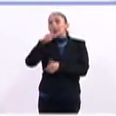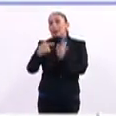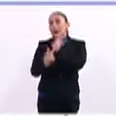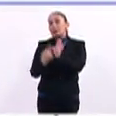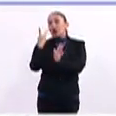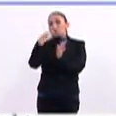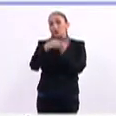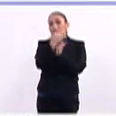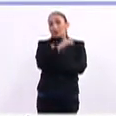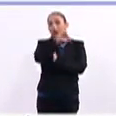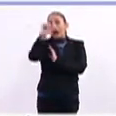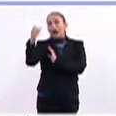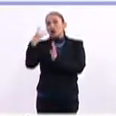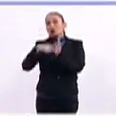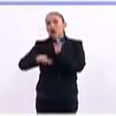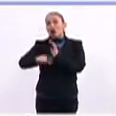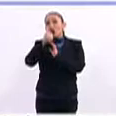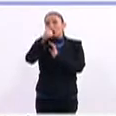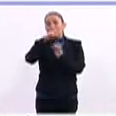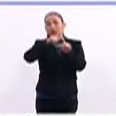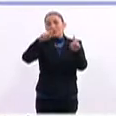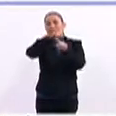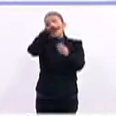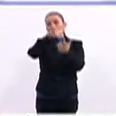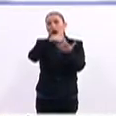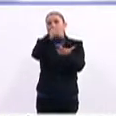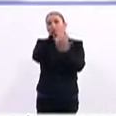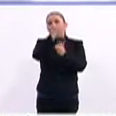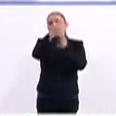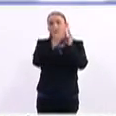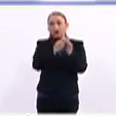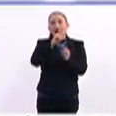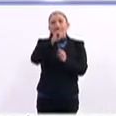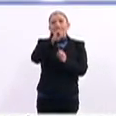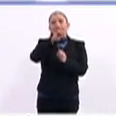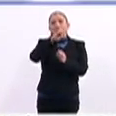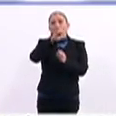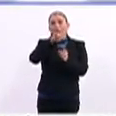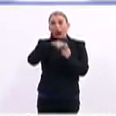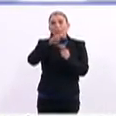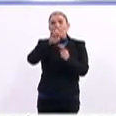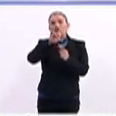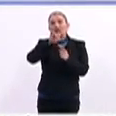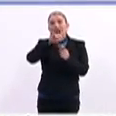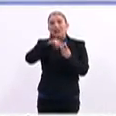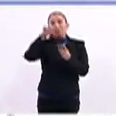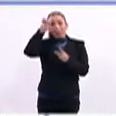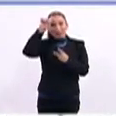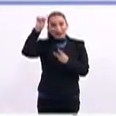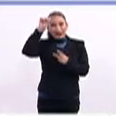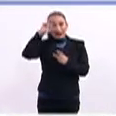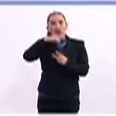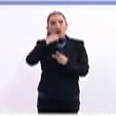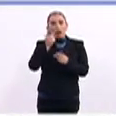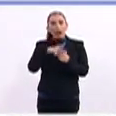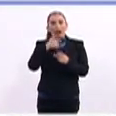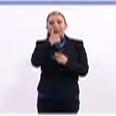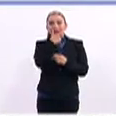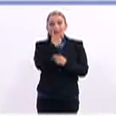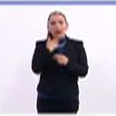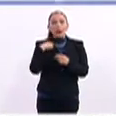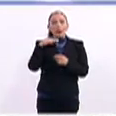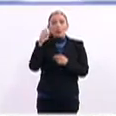presentada del 2009 hasta el 2011 en diferentes ciudades del mundo como Lisboa, Bruselas, Madrid, Roma,